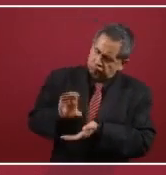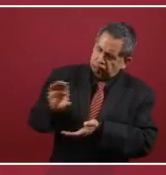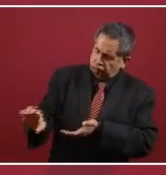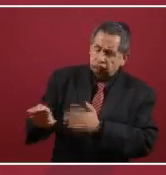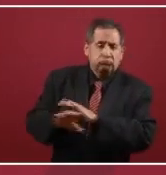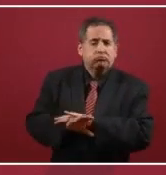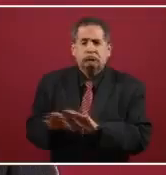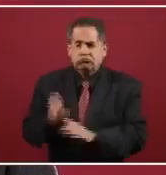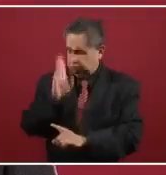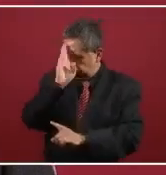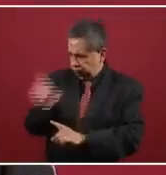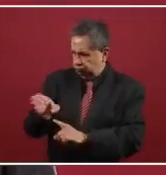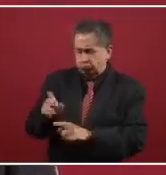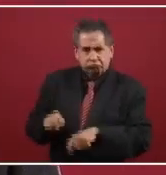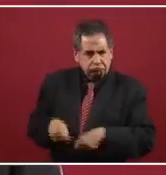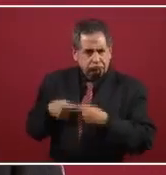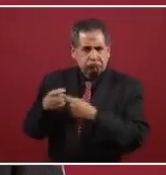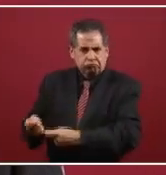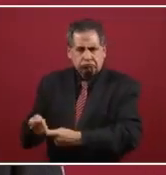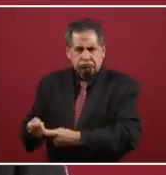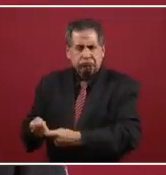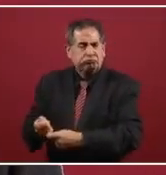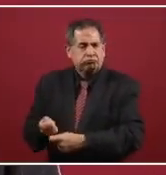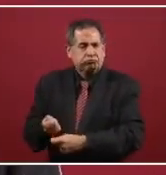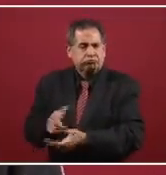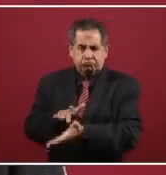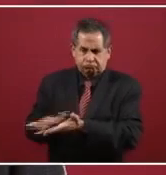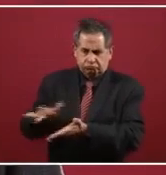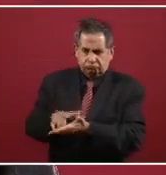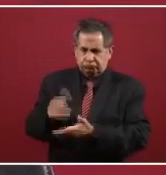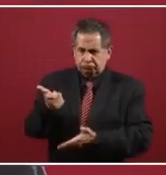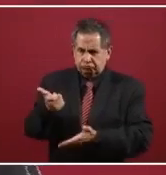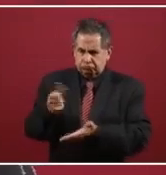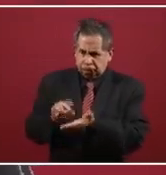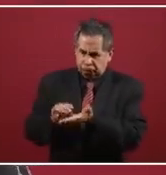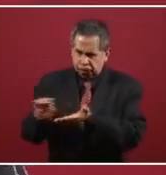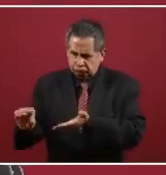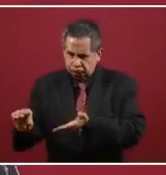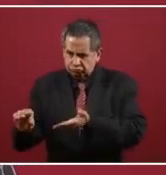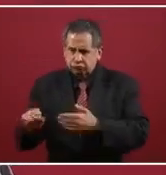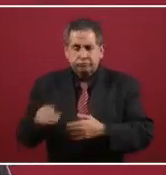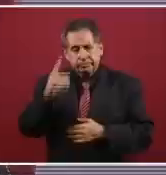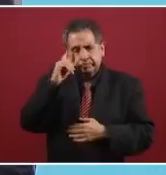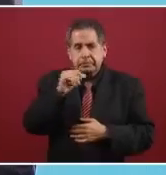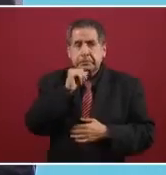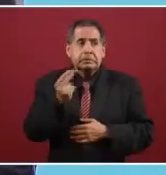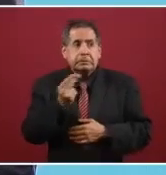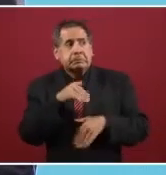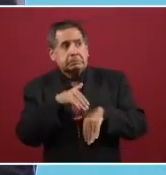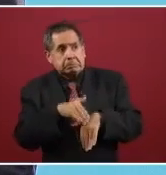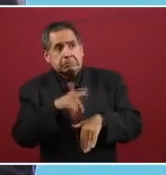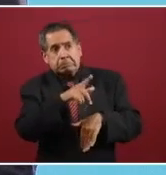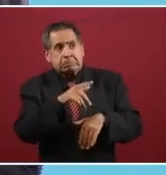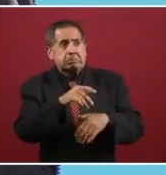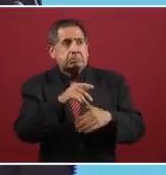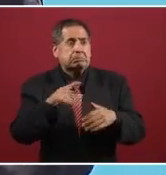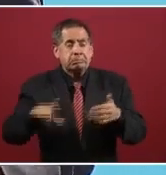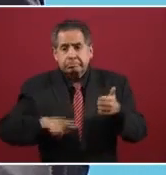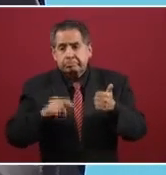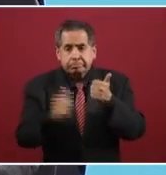forma este apoyo para que no haya dependencia y